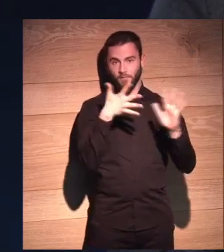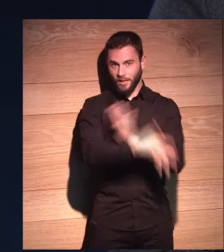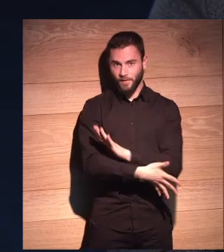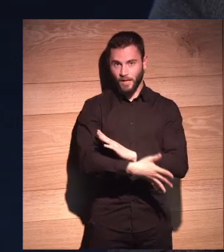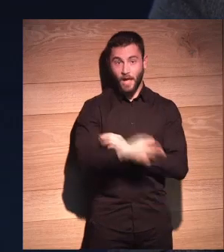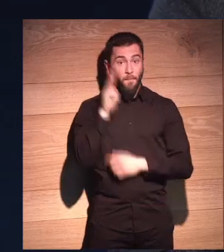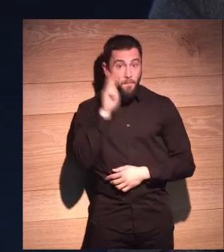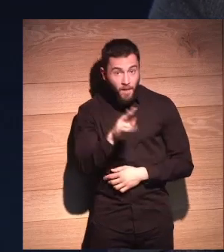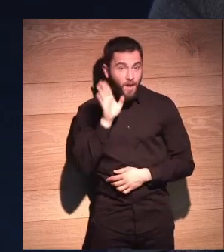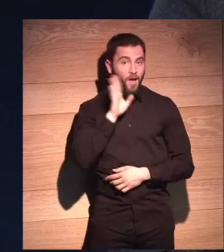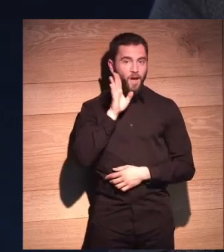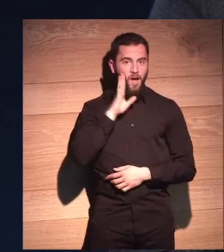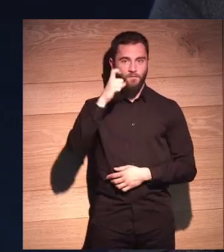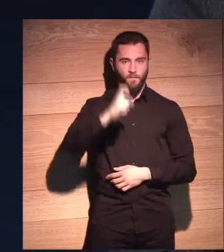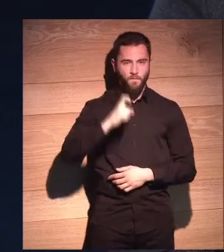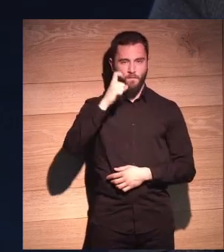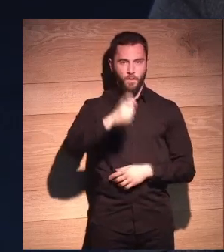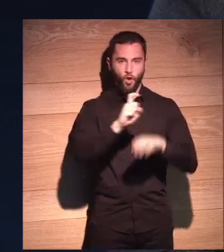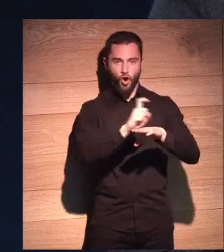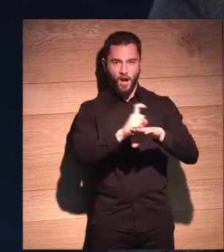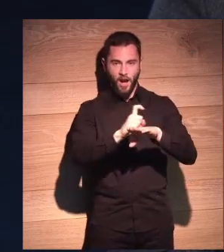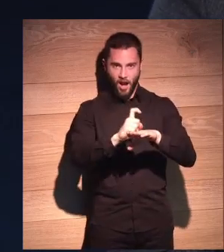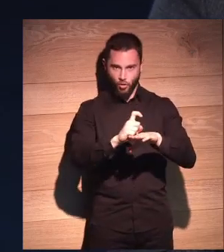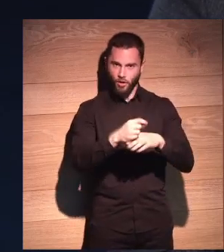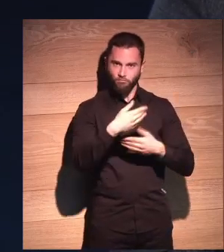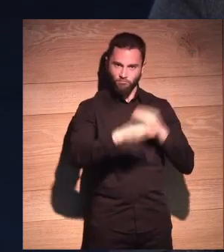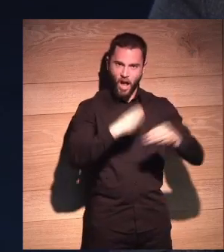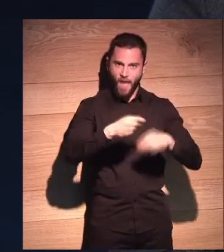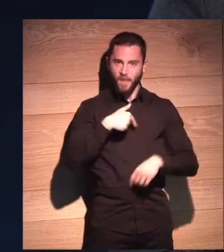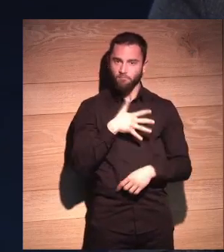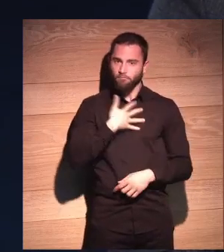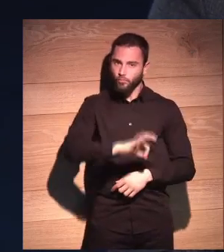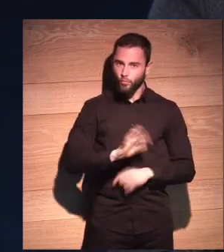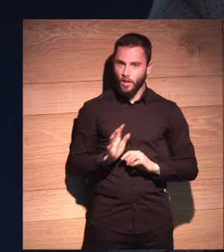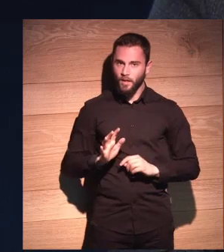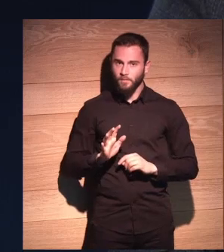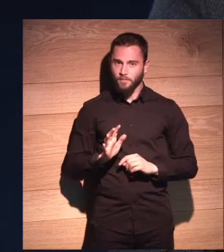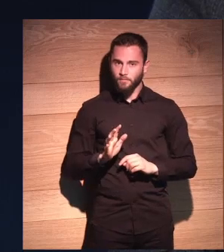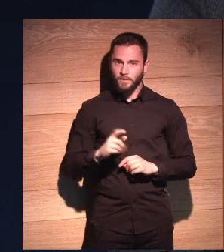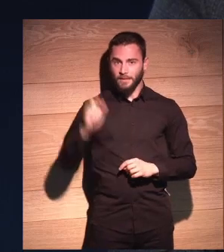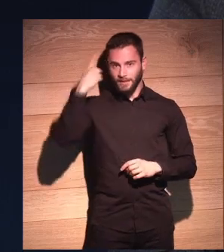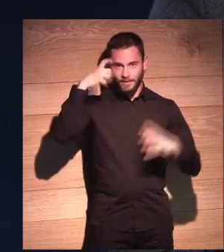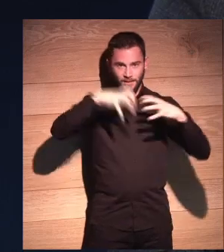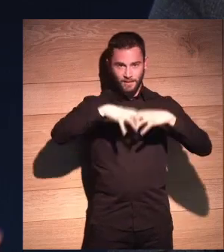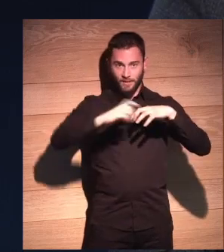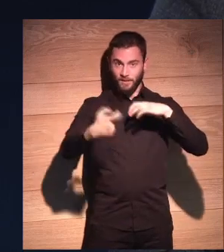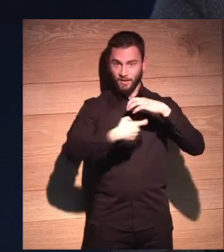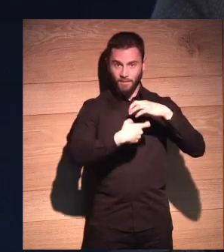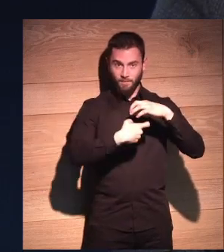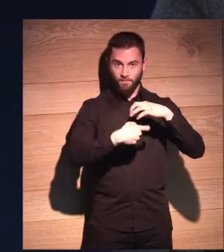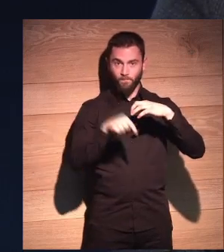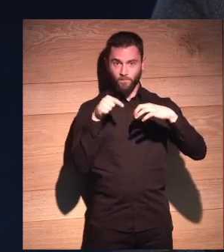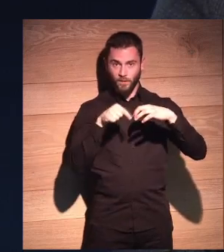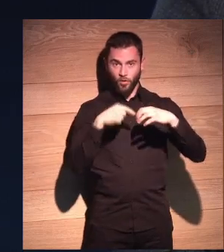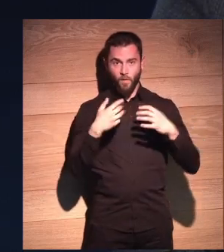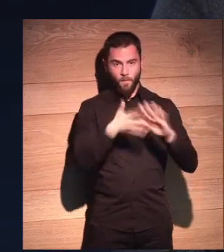pero esto ya se hace en ratones y es posible, y existen esos chips y esos circuitos y se desarrollan